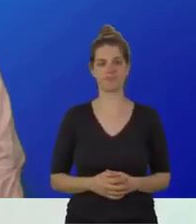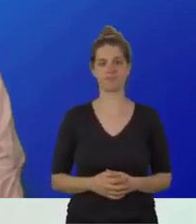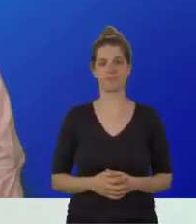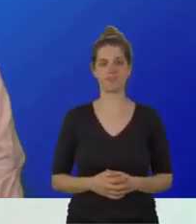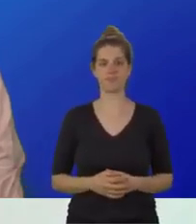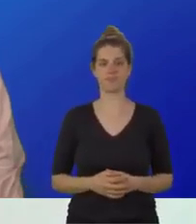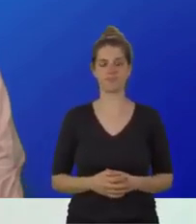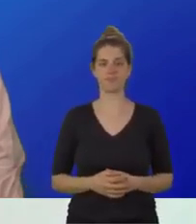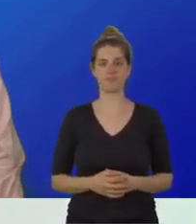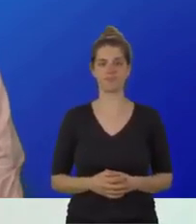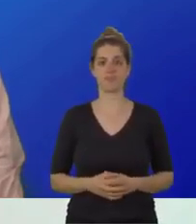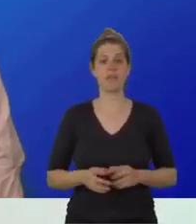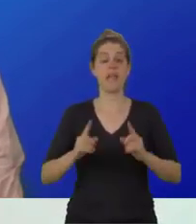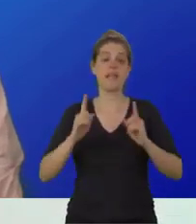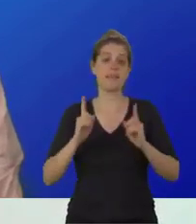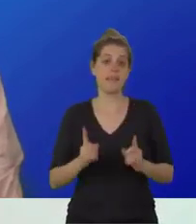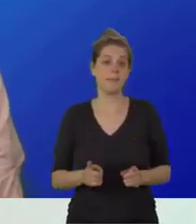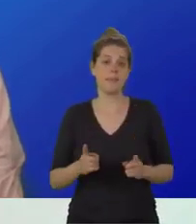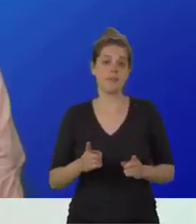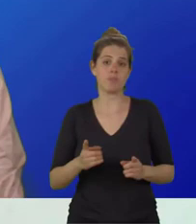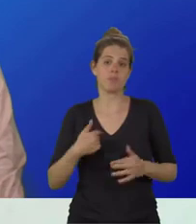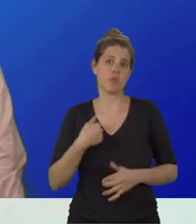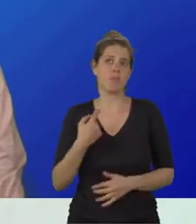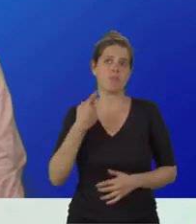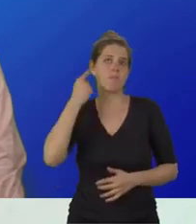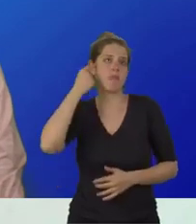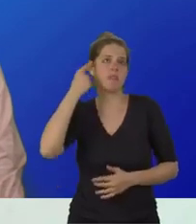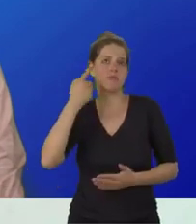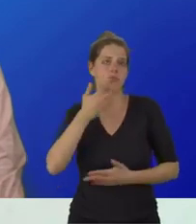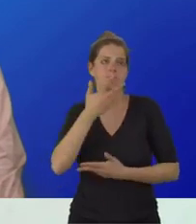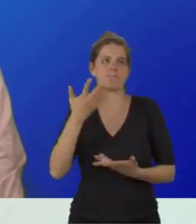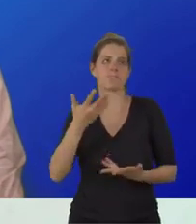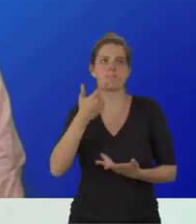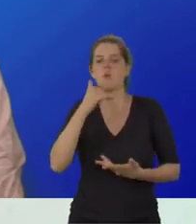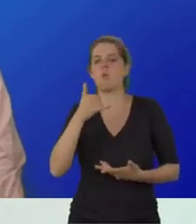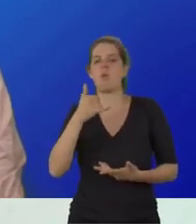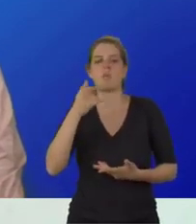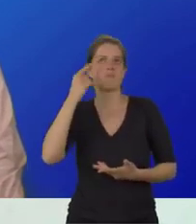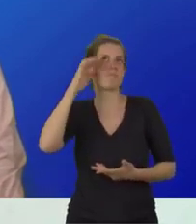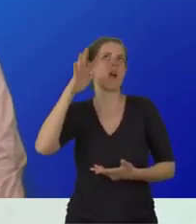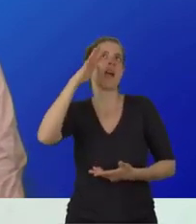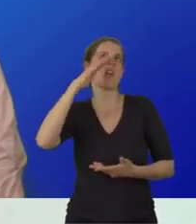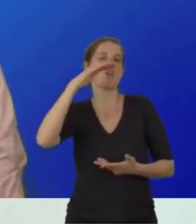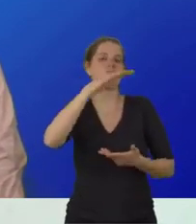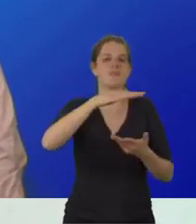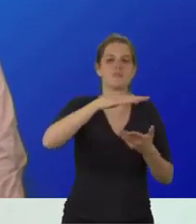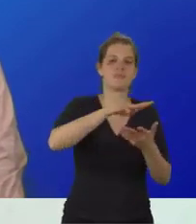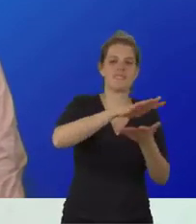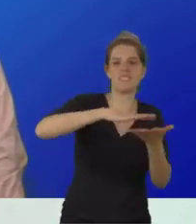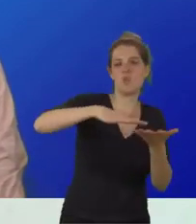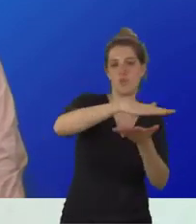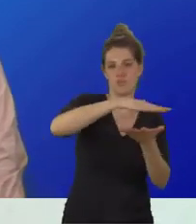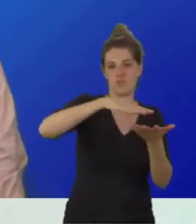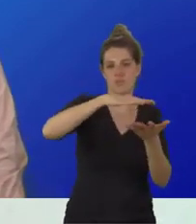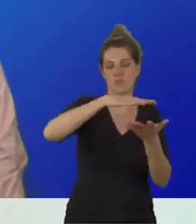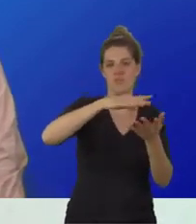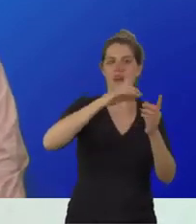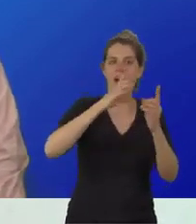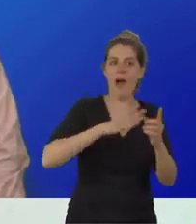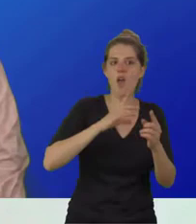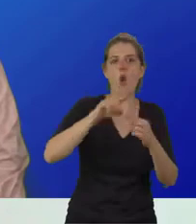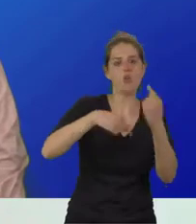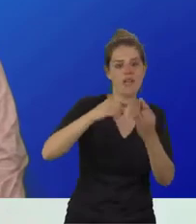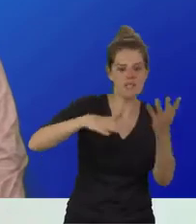van realizando. Incluso cuando uno piensa en algo, cuando uno piensa en un posible escenario, hay escenarios